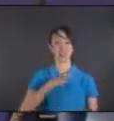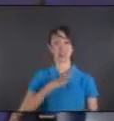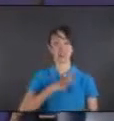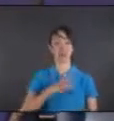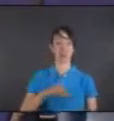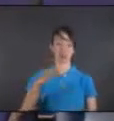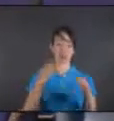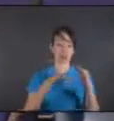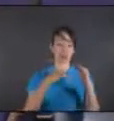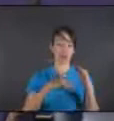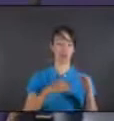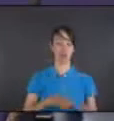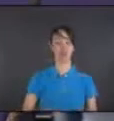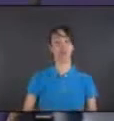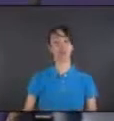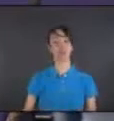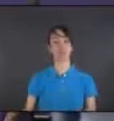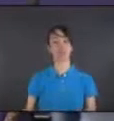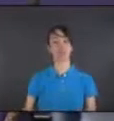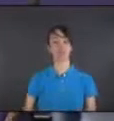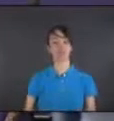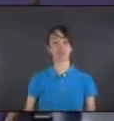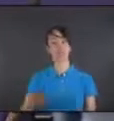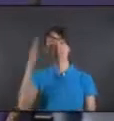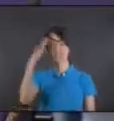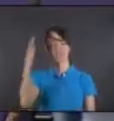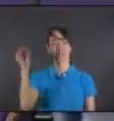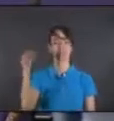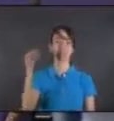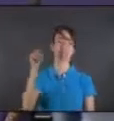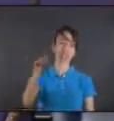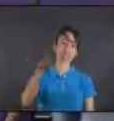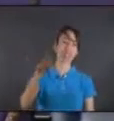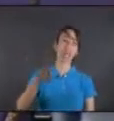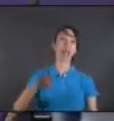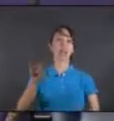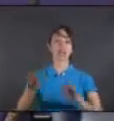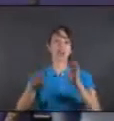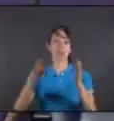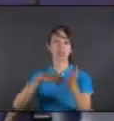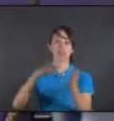hermano. ¡Hala! Mire, qué horrible, hermano.